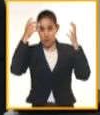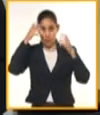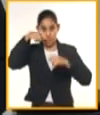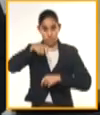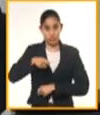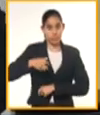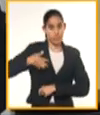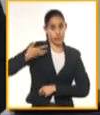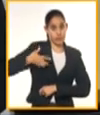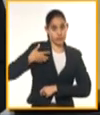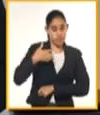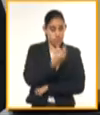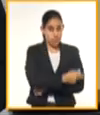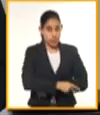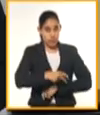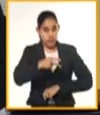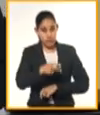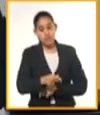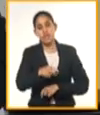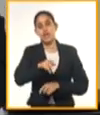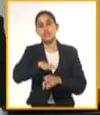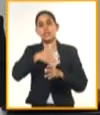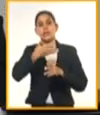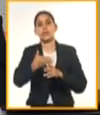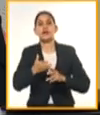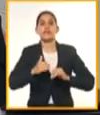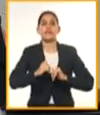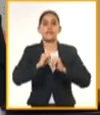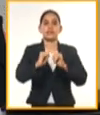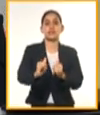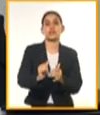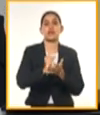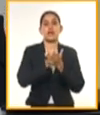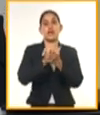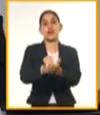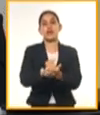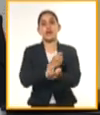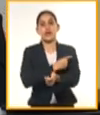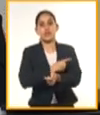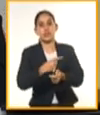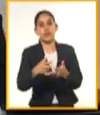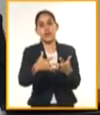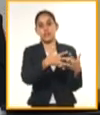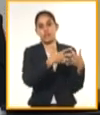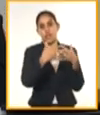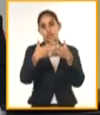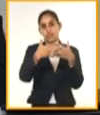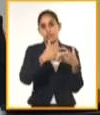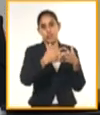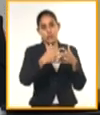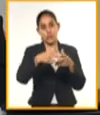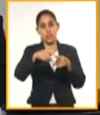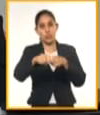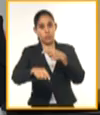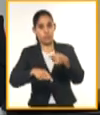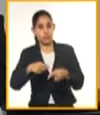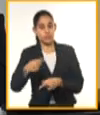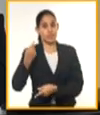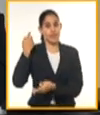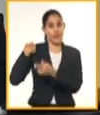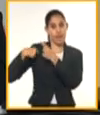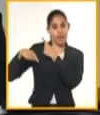mirada hacia los recortes en la ayuda al exterior que han hecho Estados Unidos y Gran Bretaña en las últimas